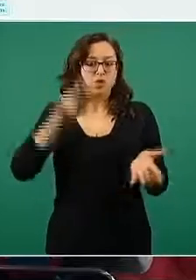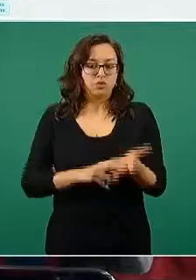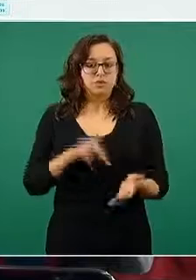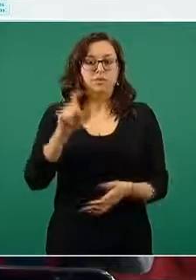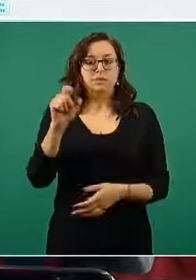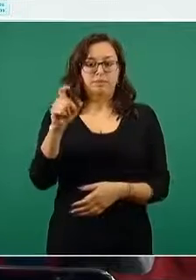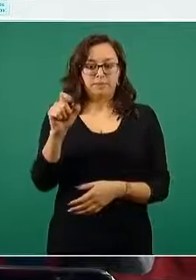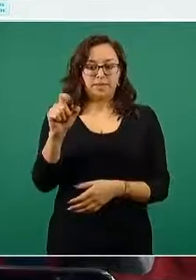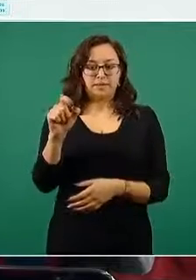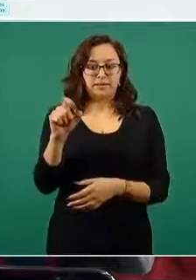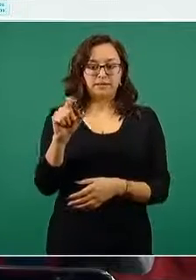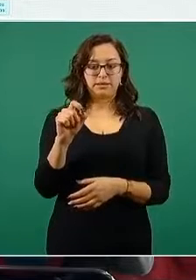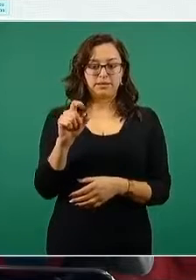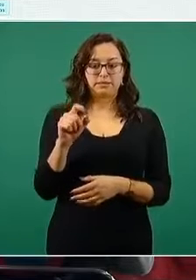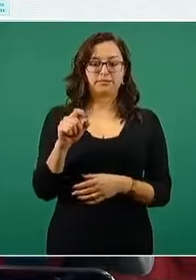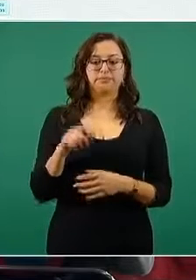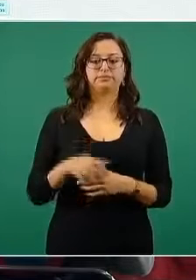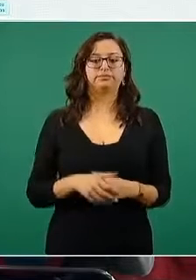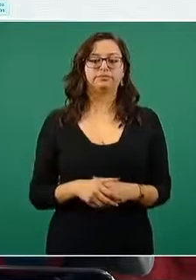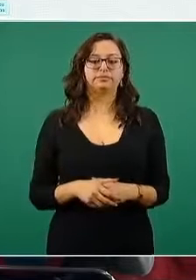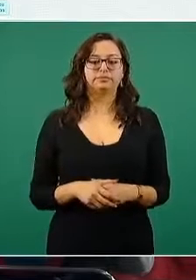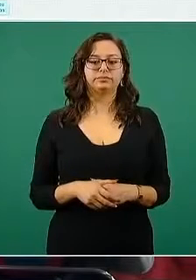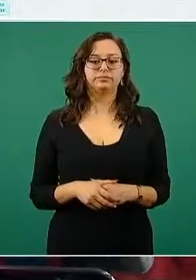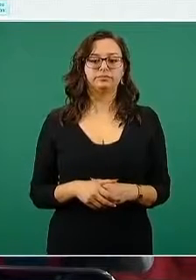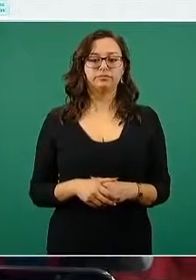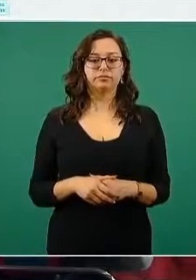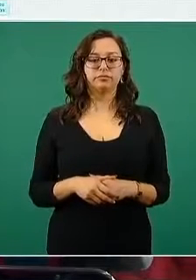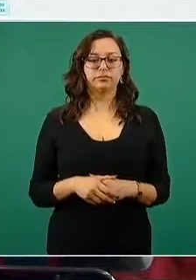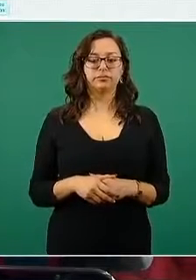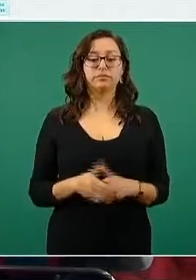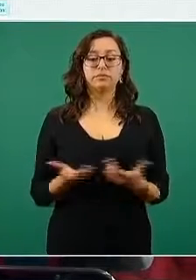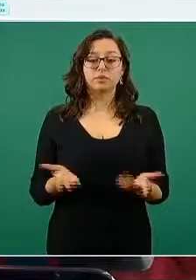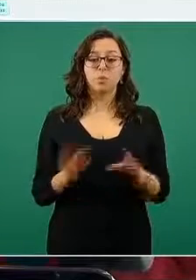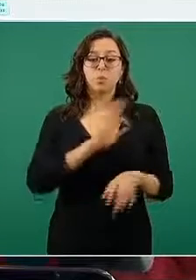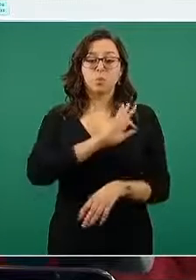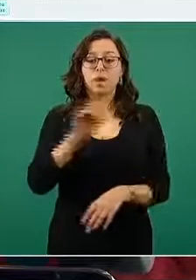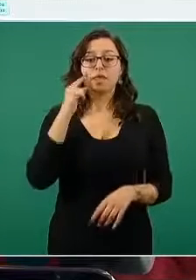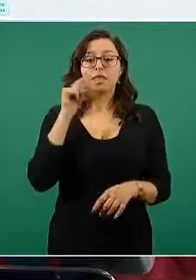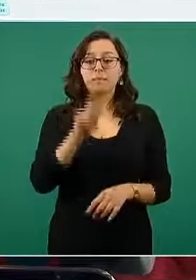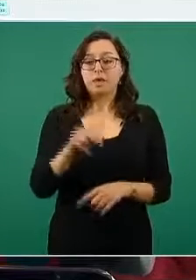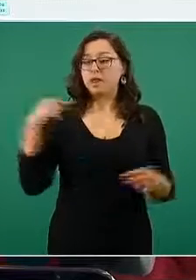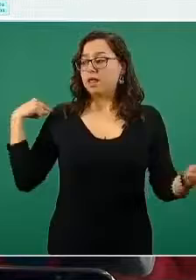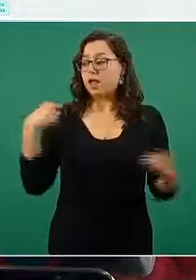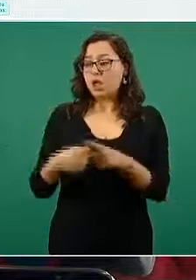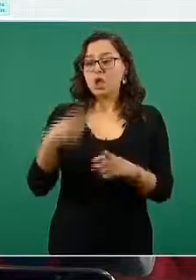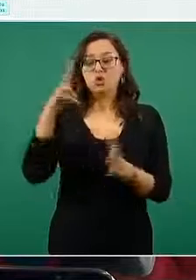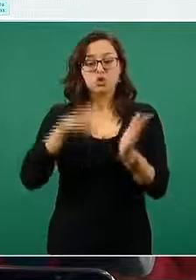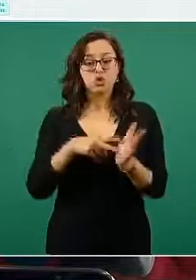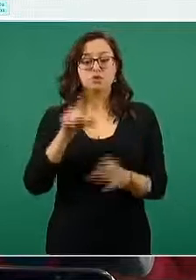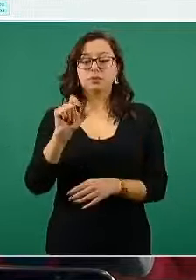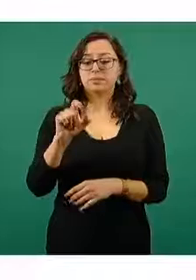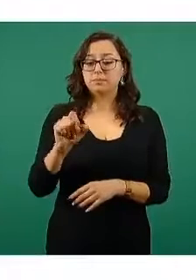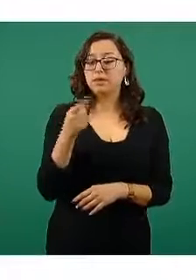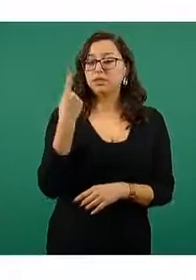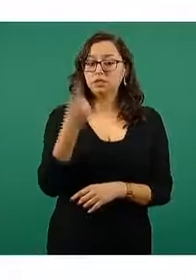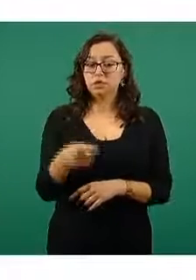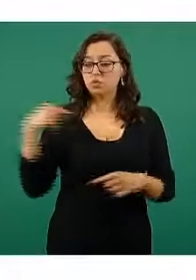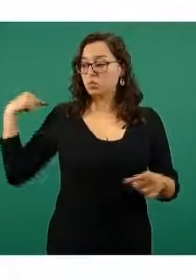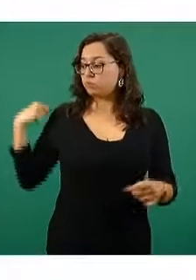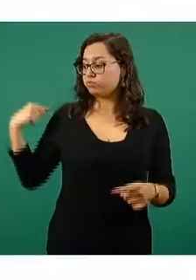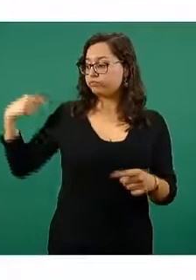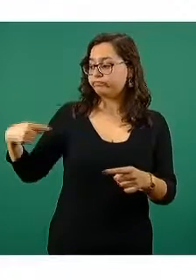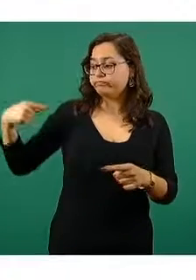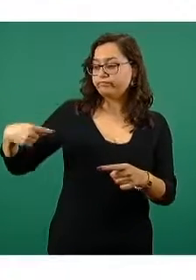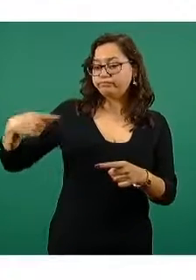2020. Para efectos del comportamiento de las últimas semanas, específicamente las del 2021,